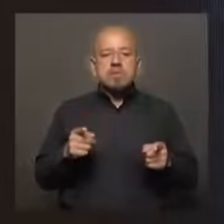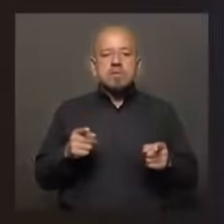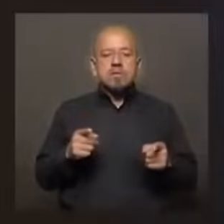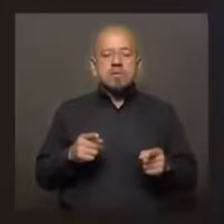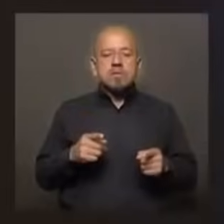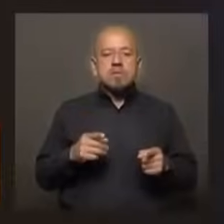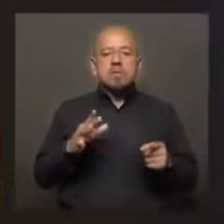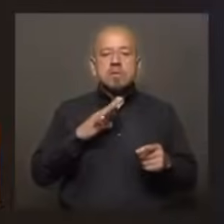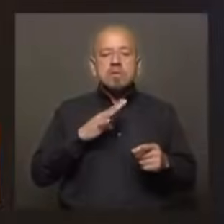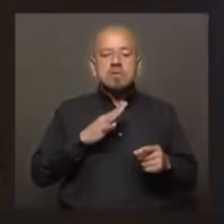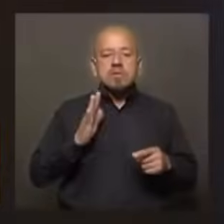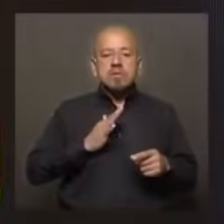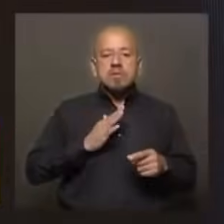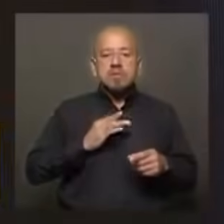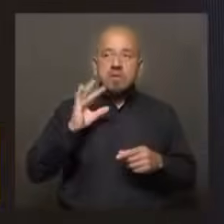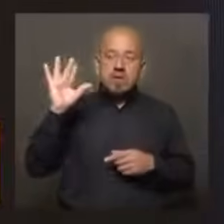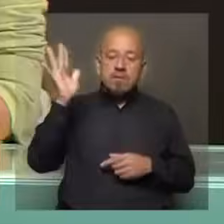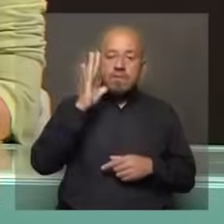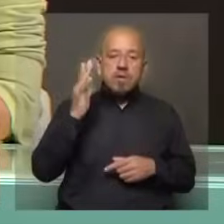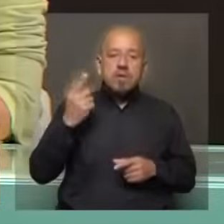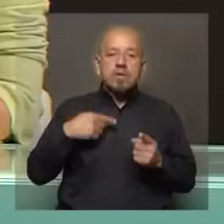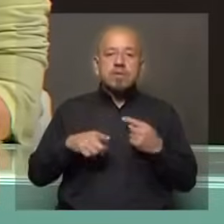femicidios ocurren en zonas del interior.